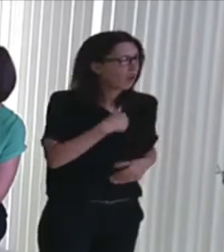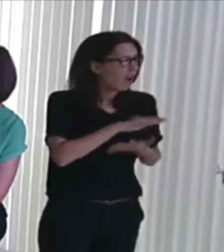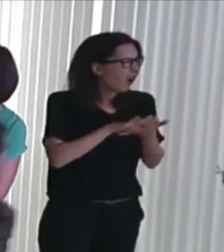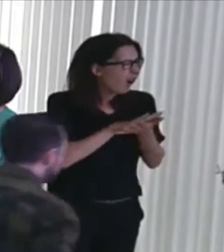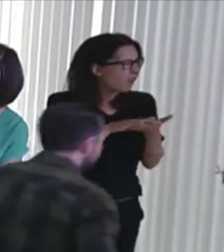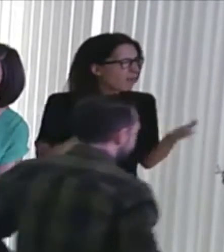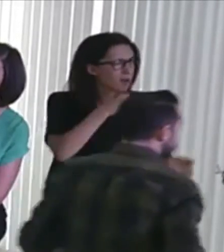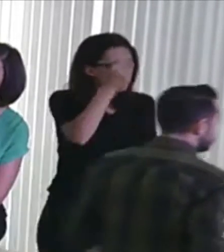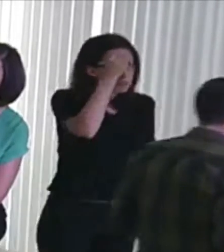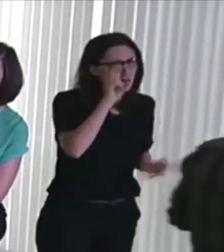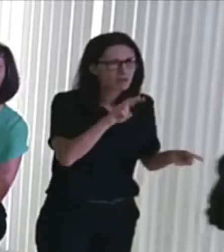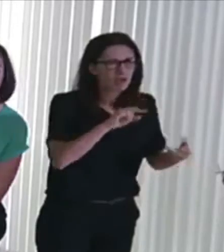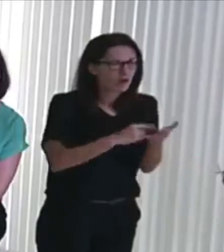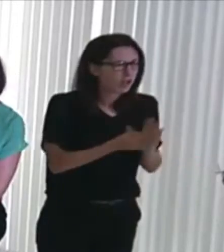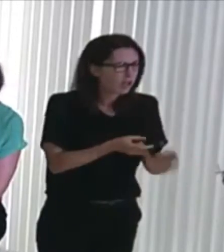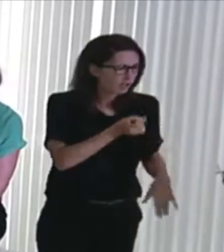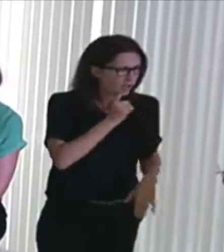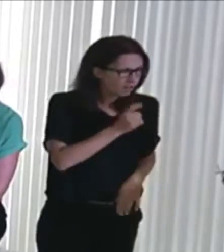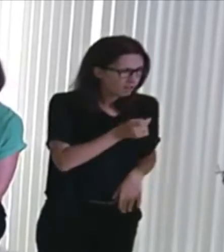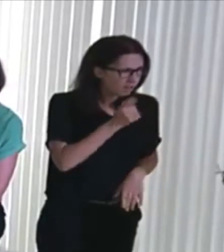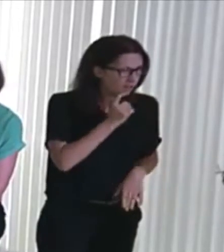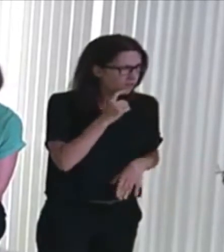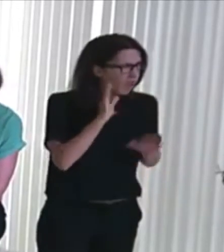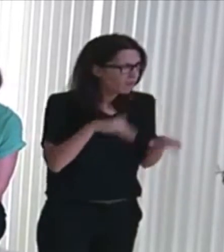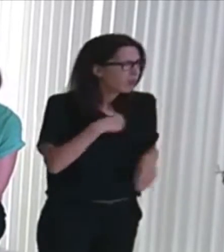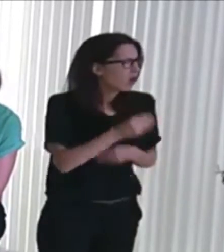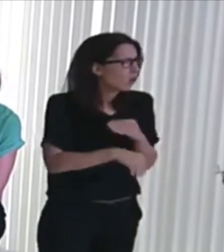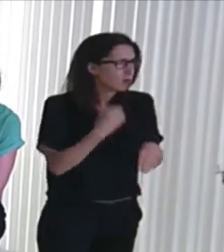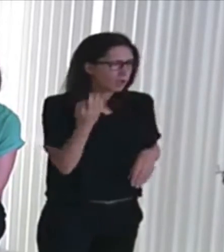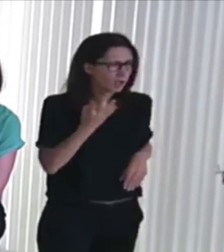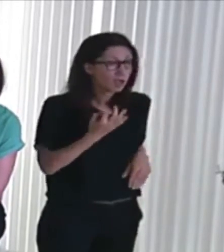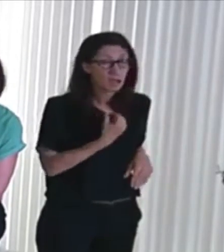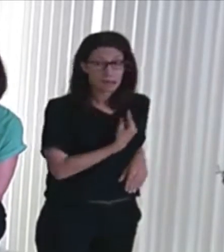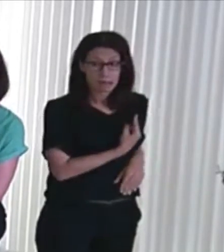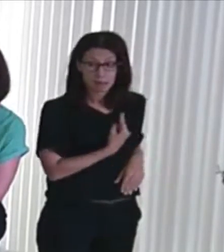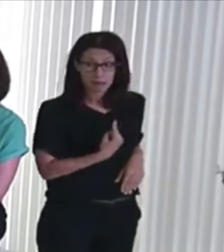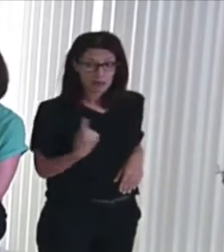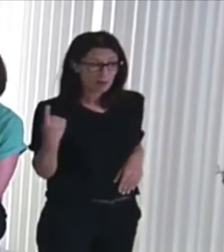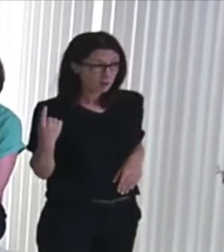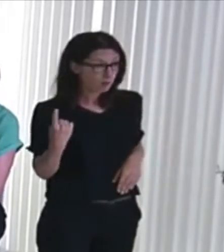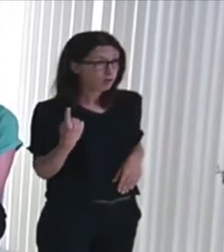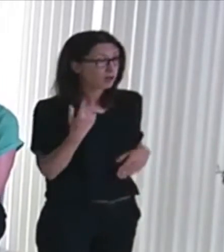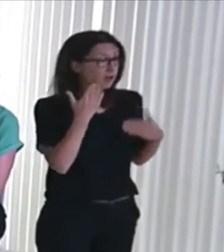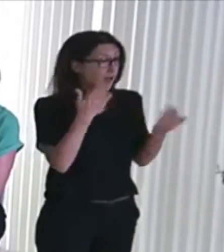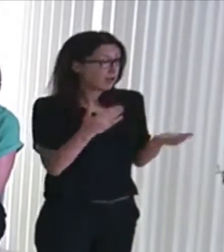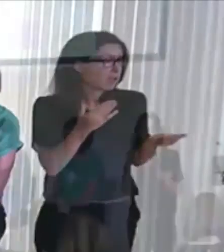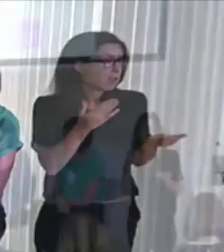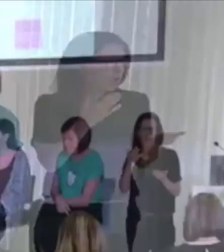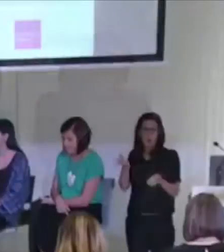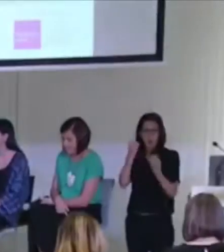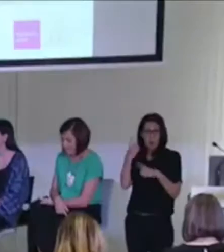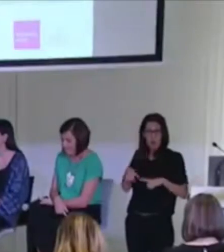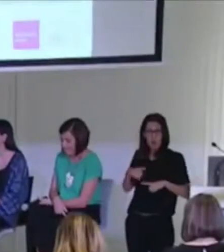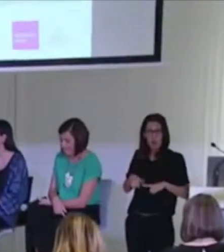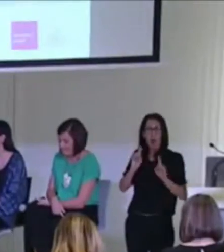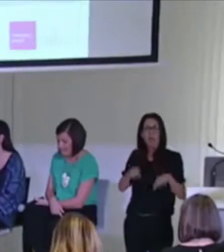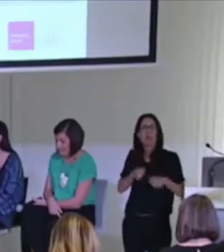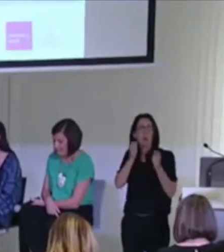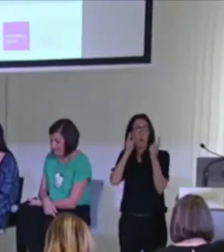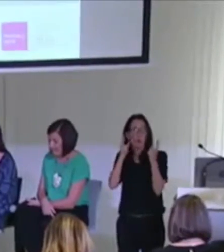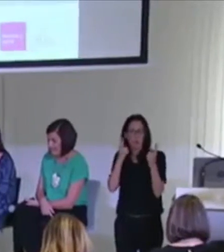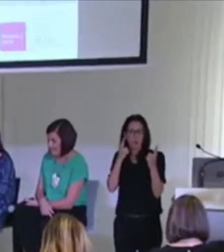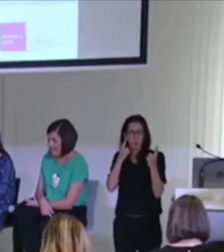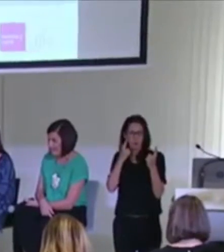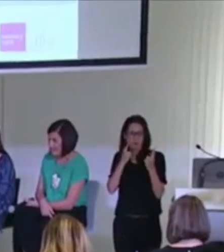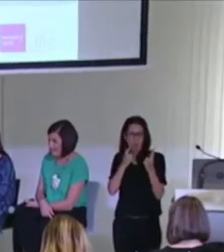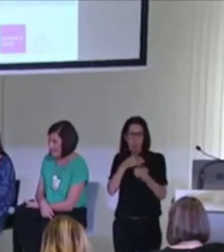es muy complicada, ¿qué voy a hacer? Cada una de ellas, con el ejemplo que nos van a dar, vamos a ver claramente que no, que un uso